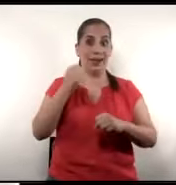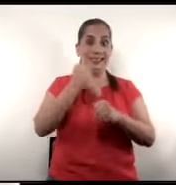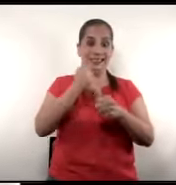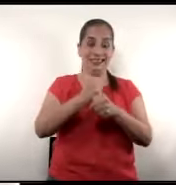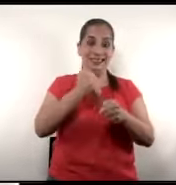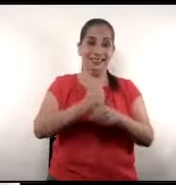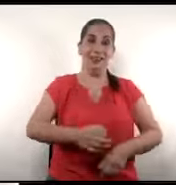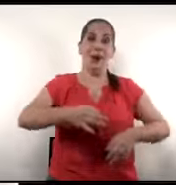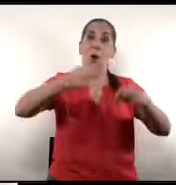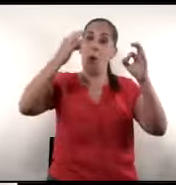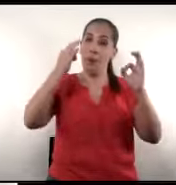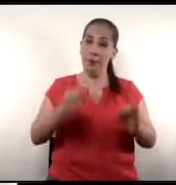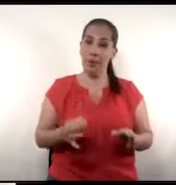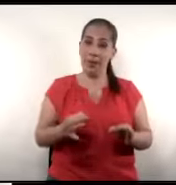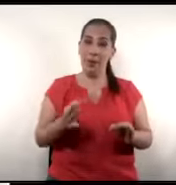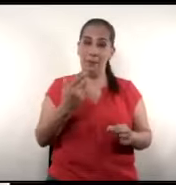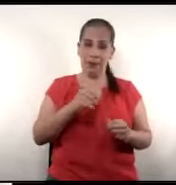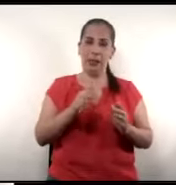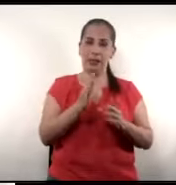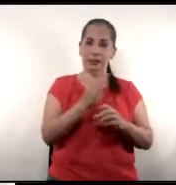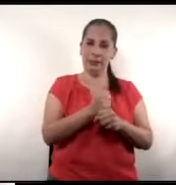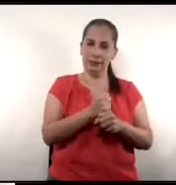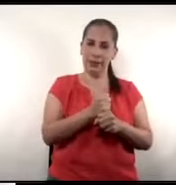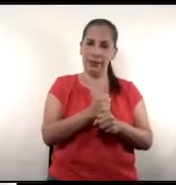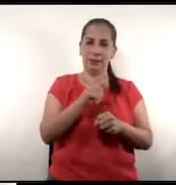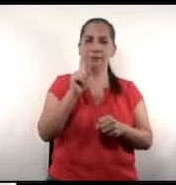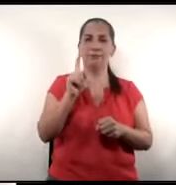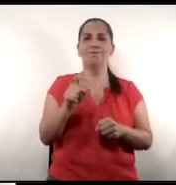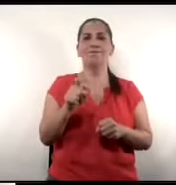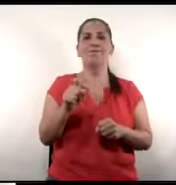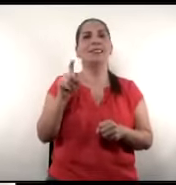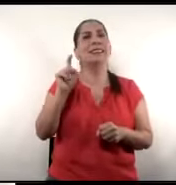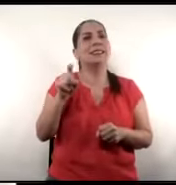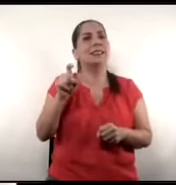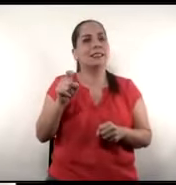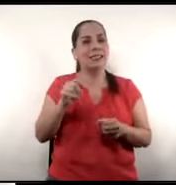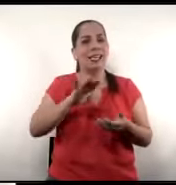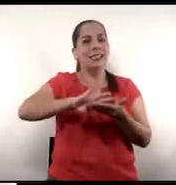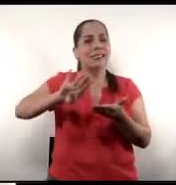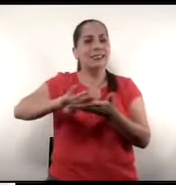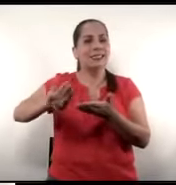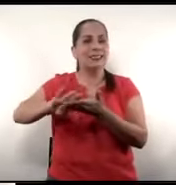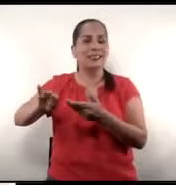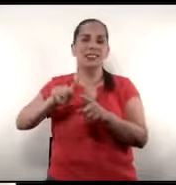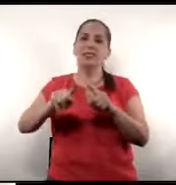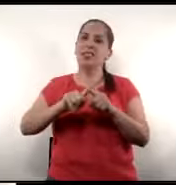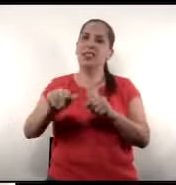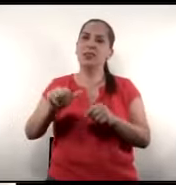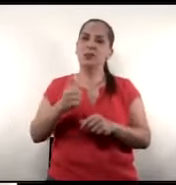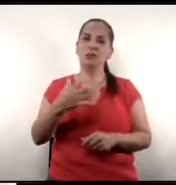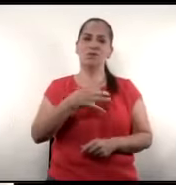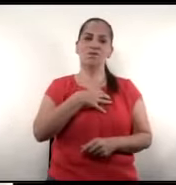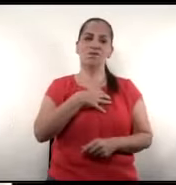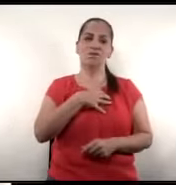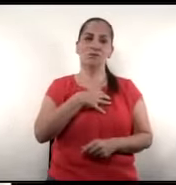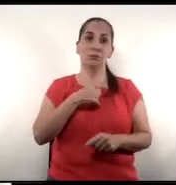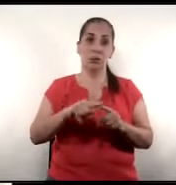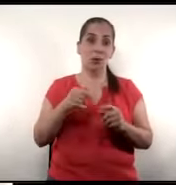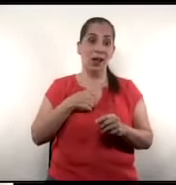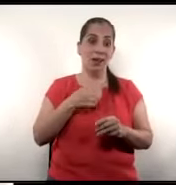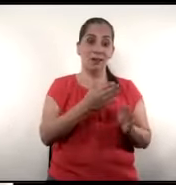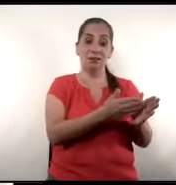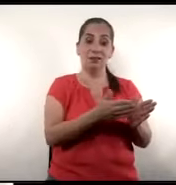para empezar a desarrollar con el gestor interesado, era necesario expropiar alrededor de 120 propiedades. Y lo que teníamos eran